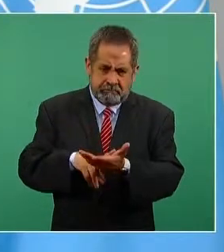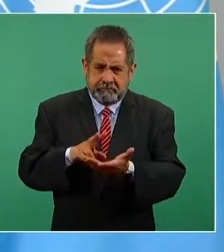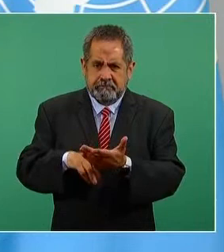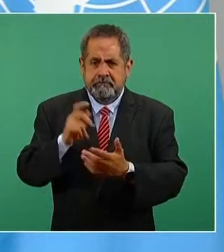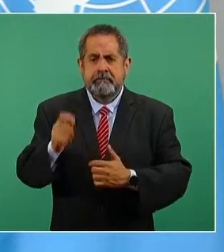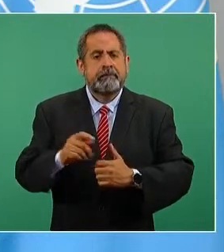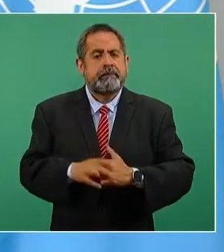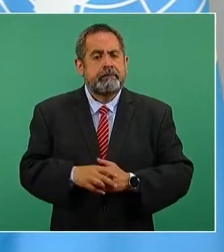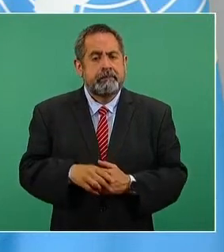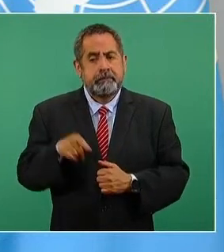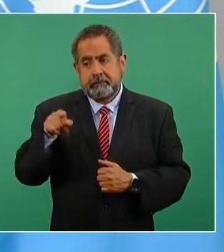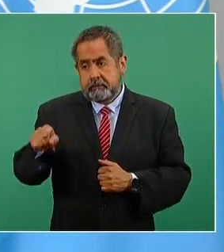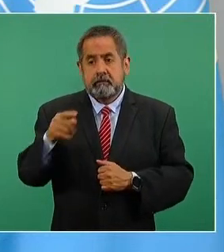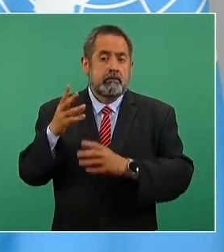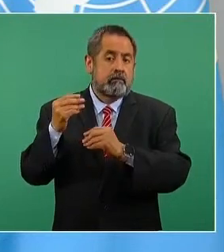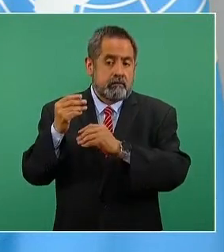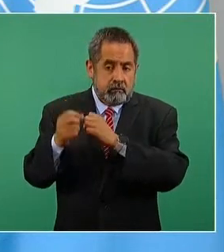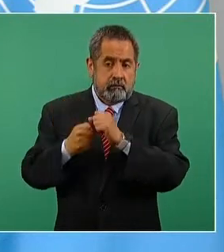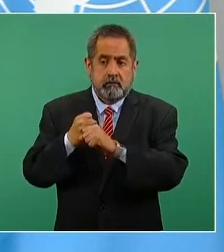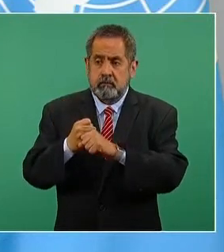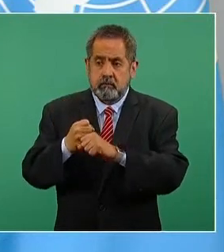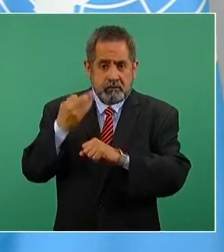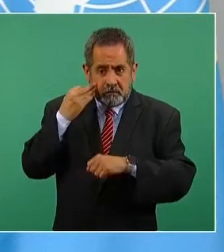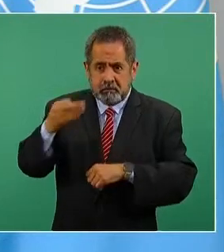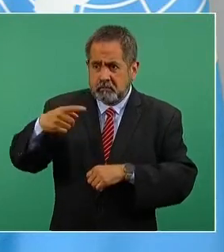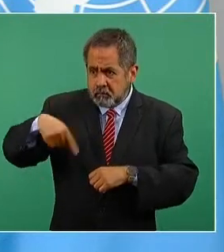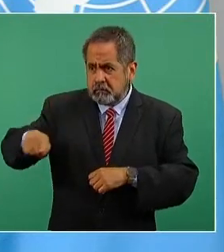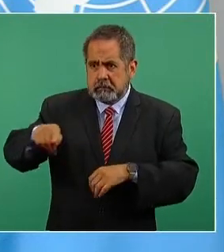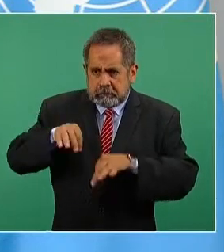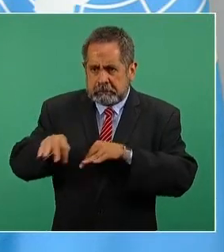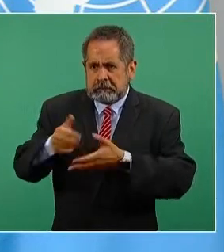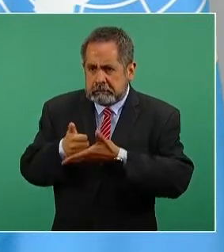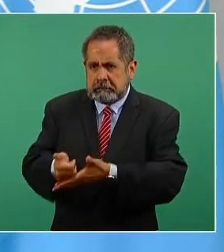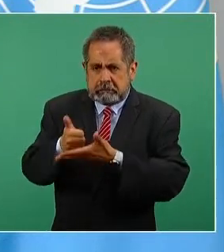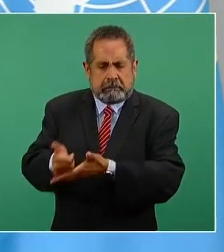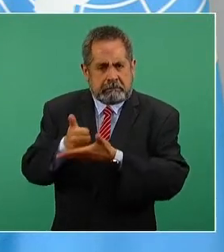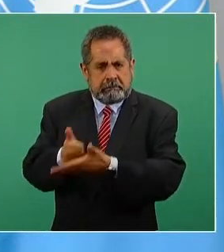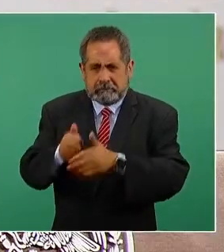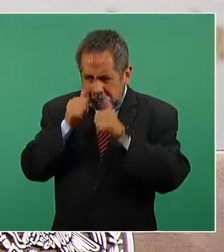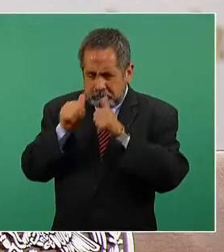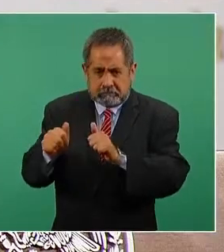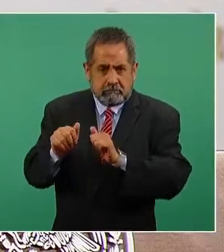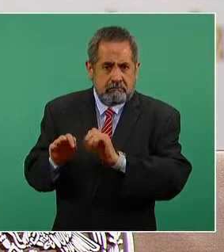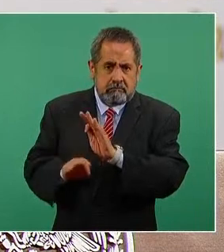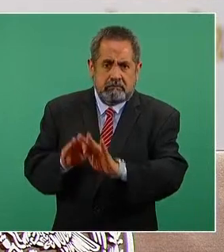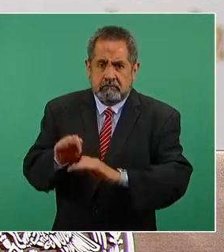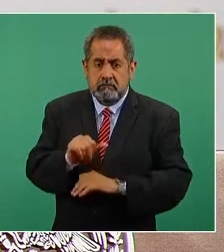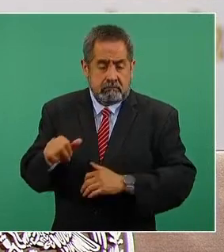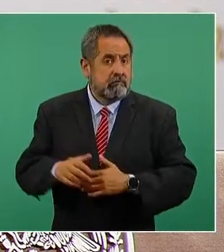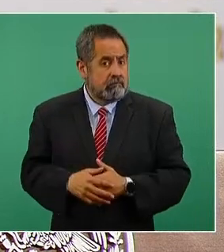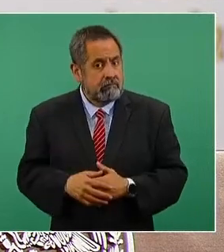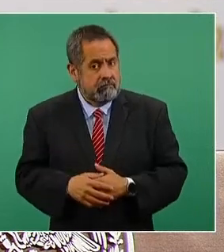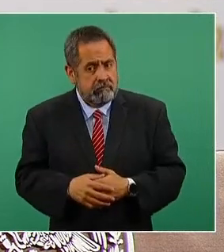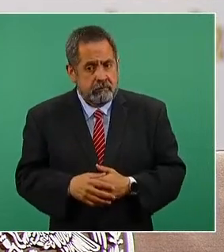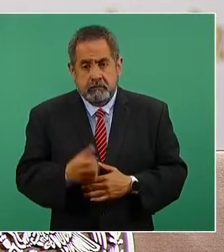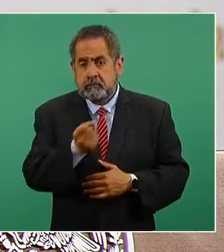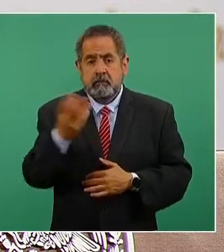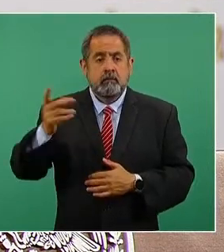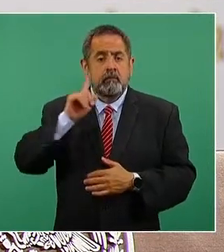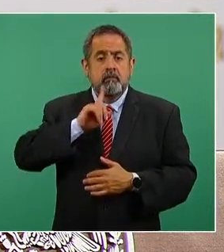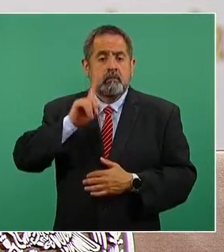que durante mucho tiempo han estado ayudando a sus hijos. Hay mamás que